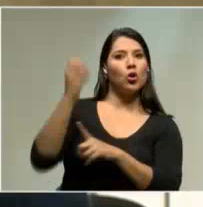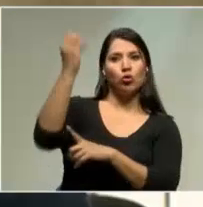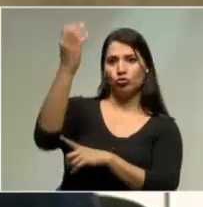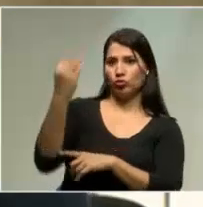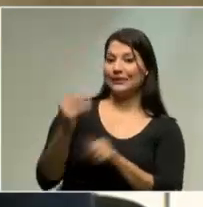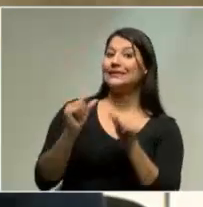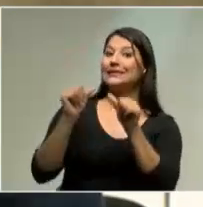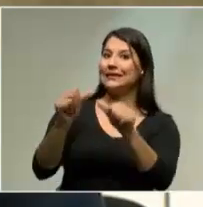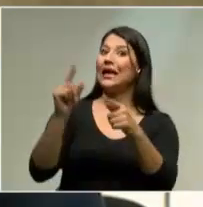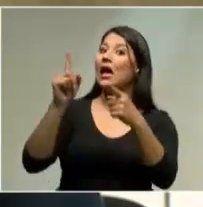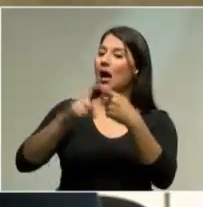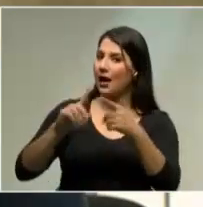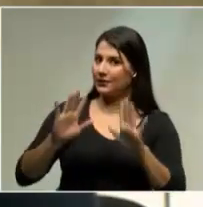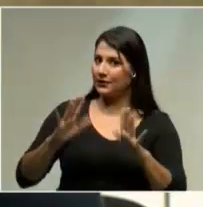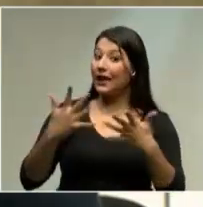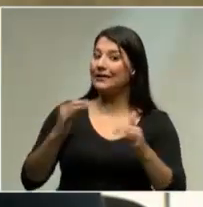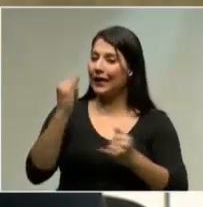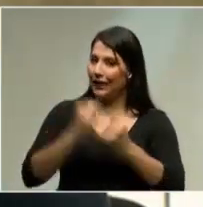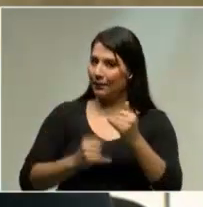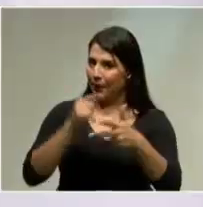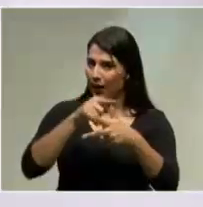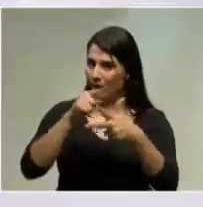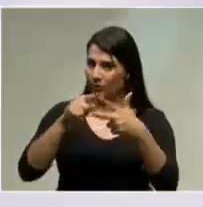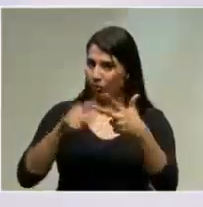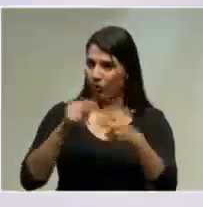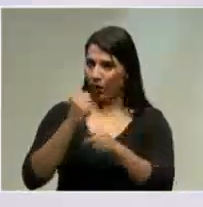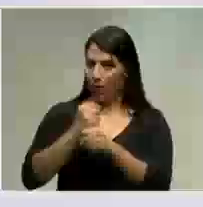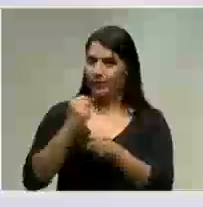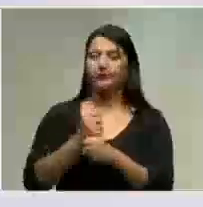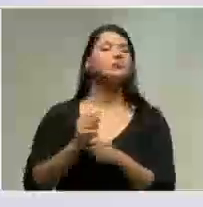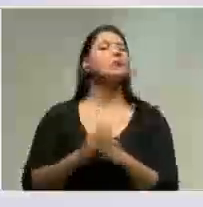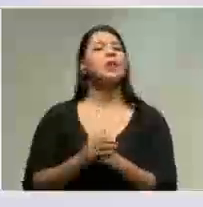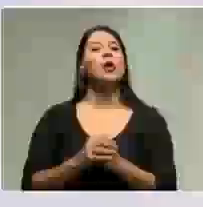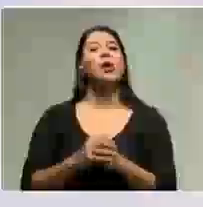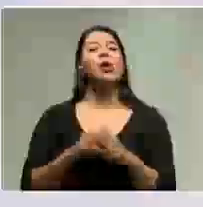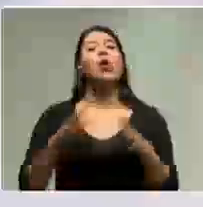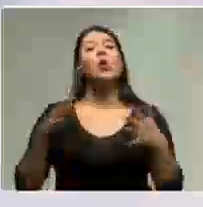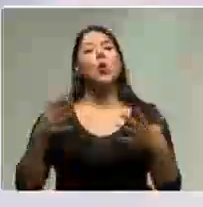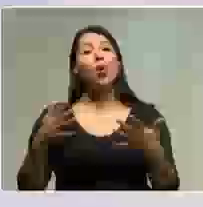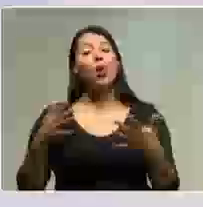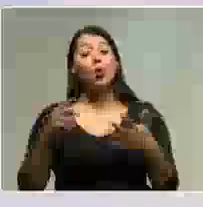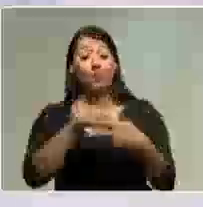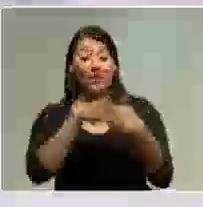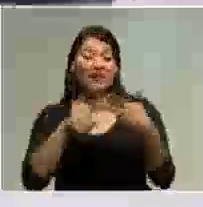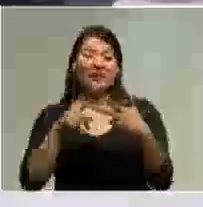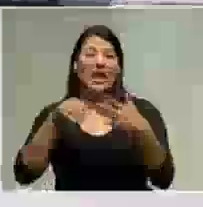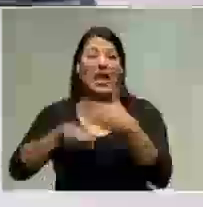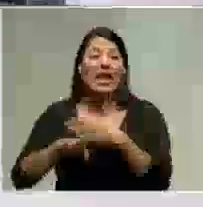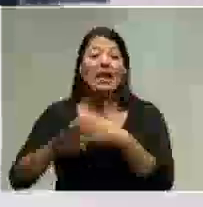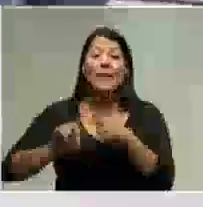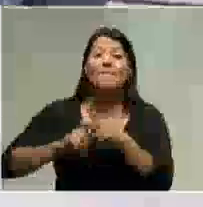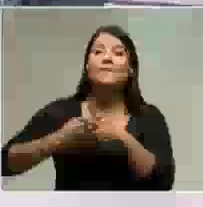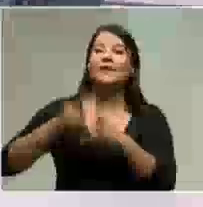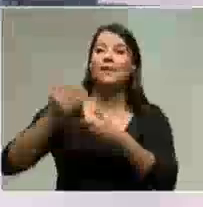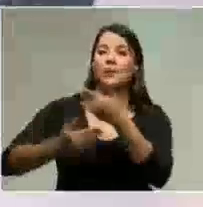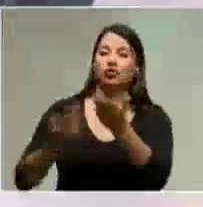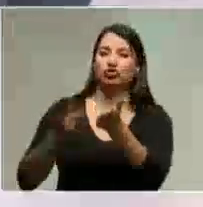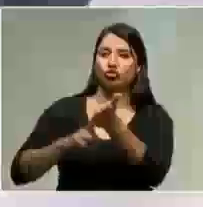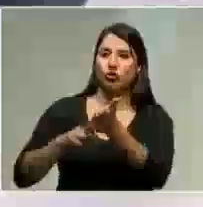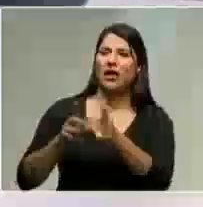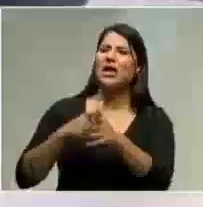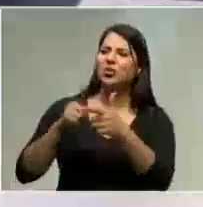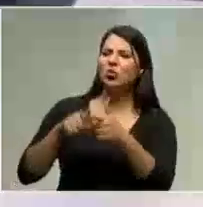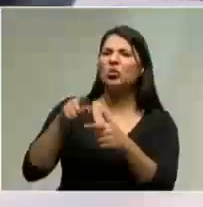operar hasta que la obra esté concluida. Como se encuentra en etapa de licitación, se estima que la ejecución de estas